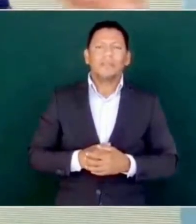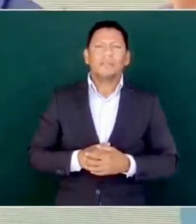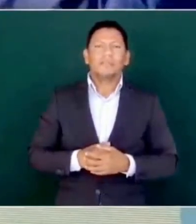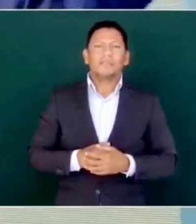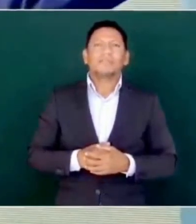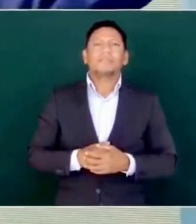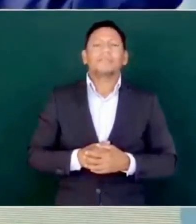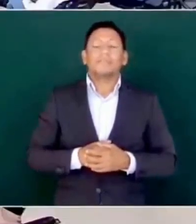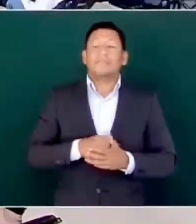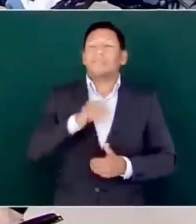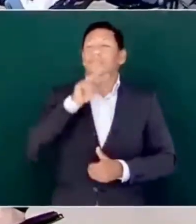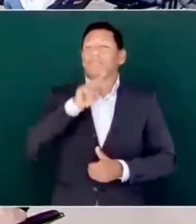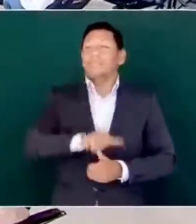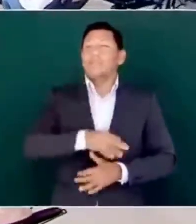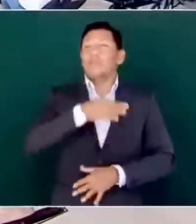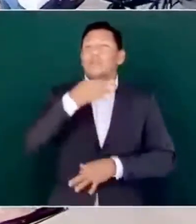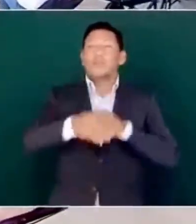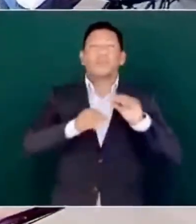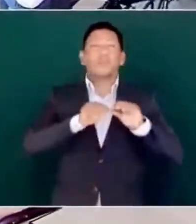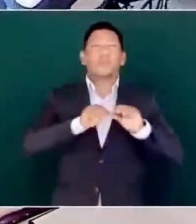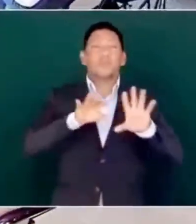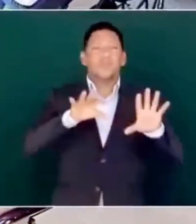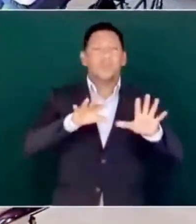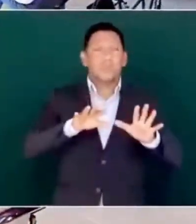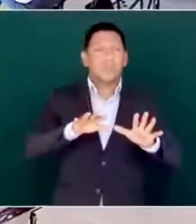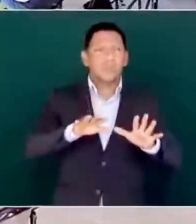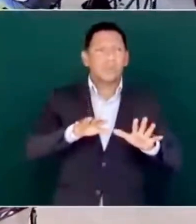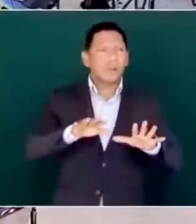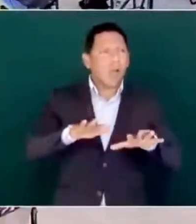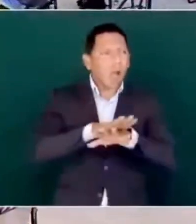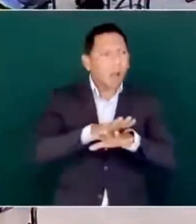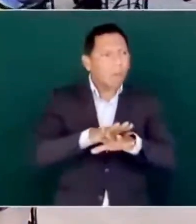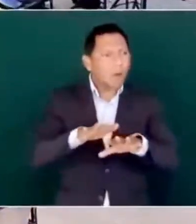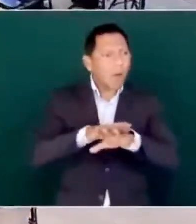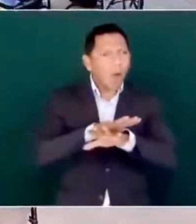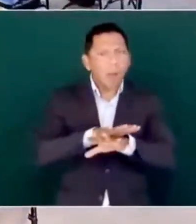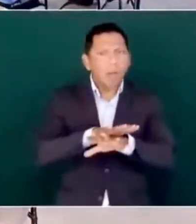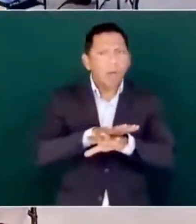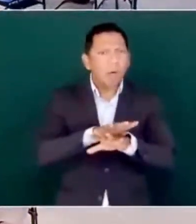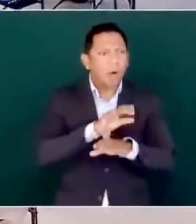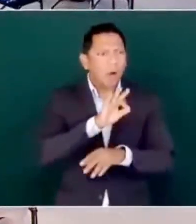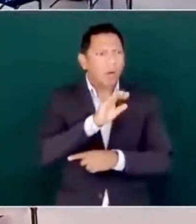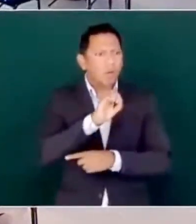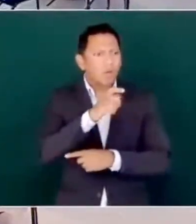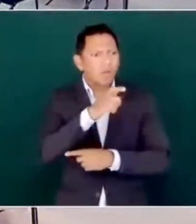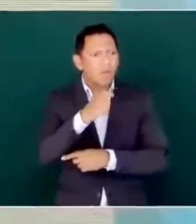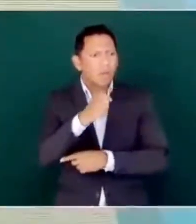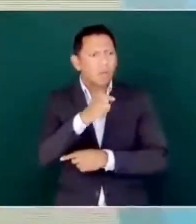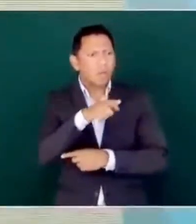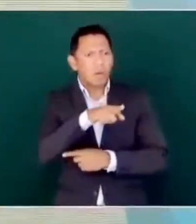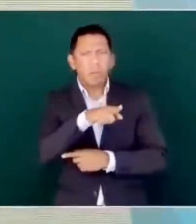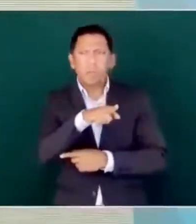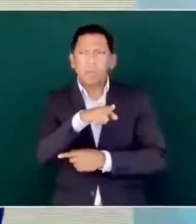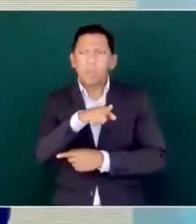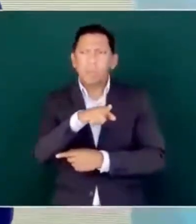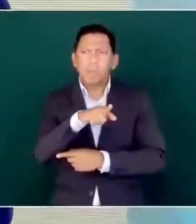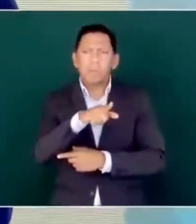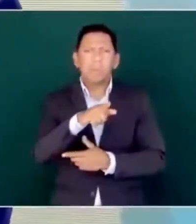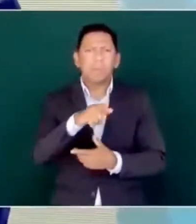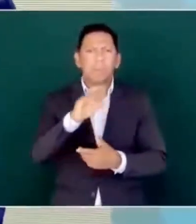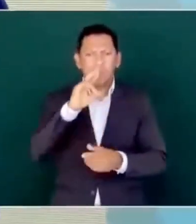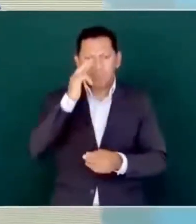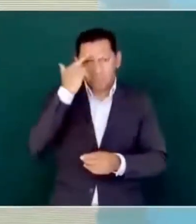Una ola, ¿no? Ahí viene el cambio con Fox. No estaba Roberto